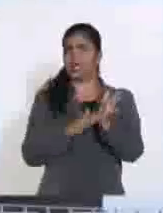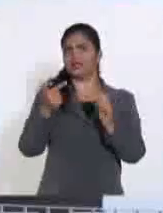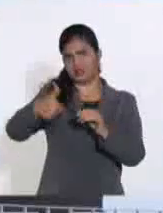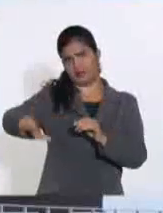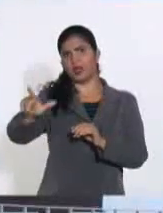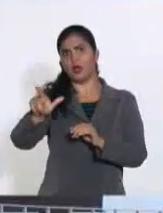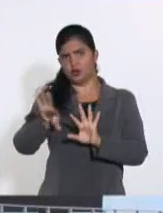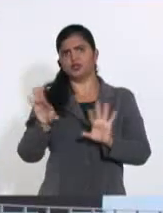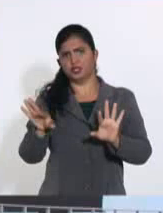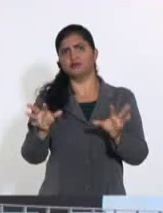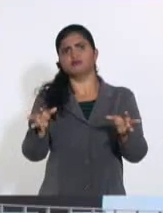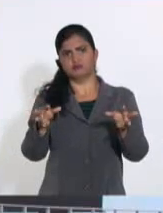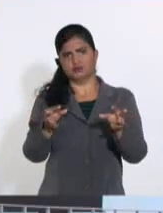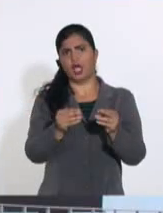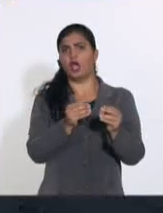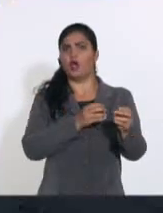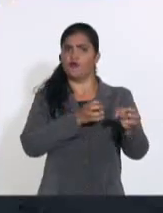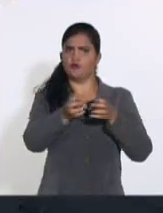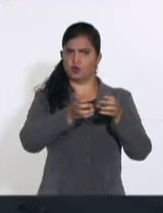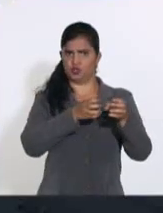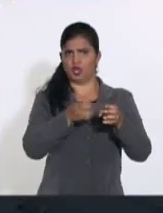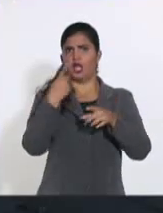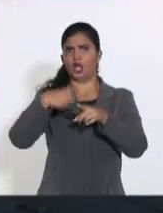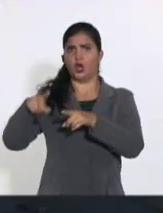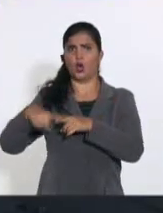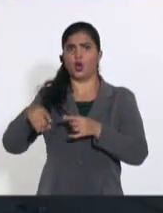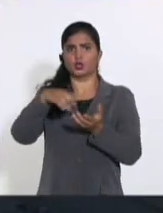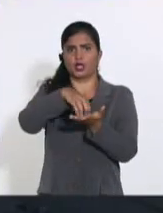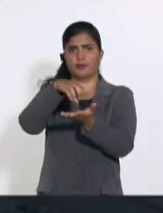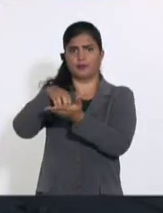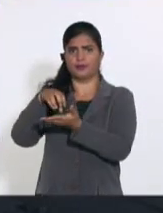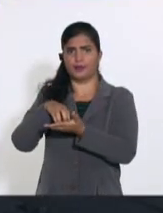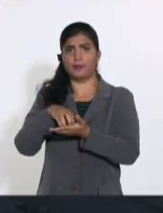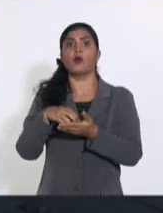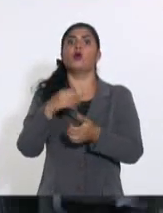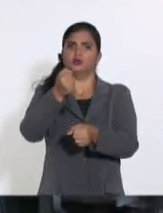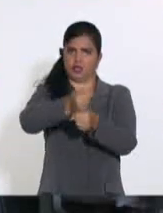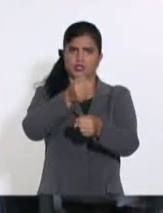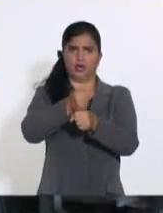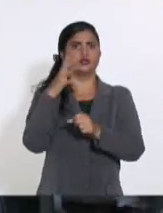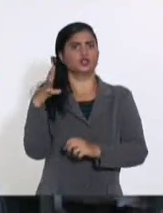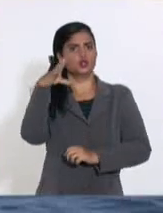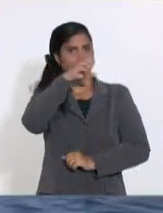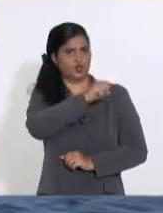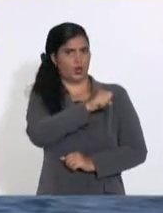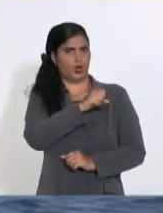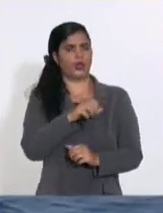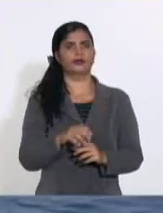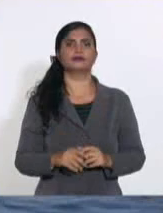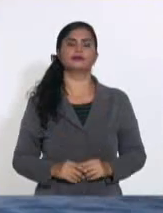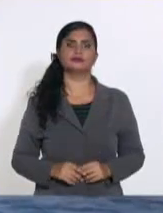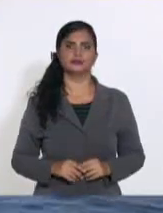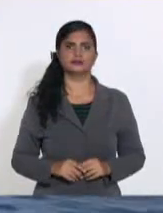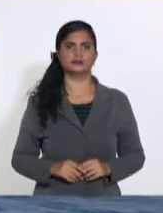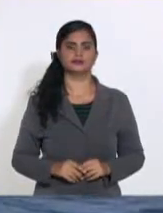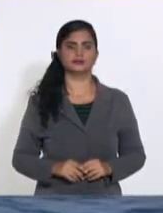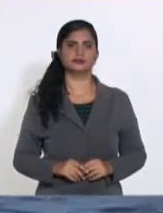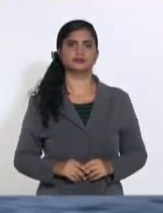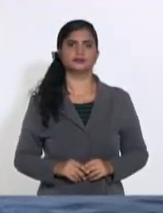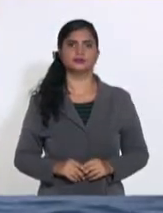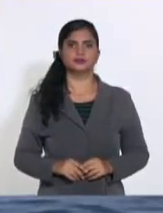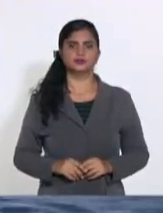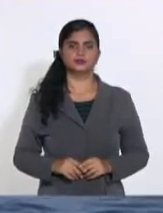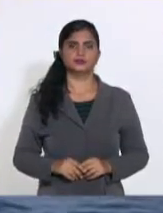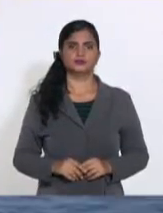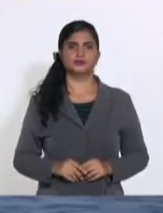que puede entrar en servicio nuevamente el resto de las unidades están en en servicio tenemos el resto de la generación del país